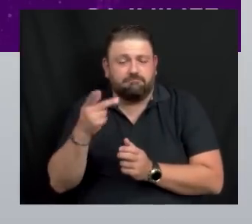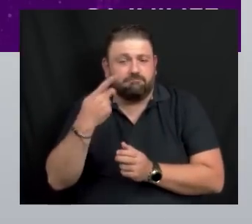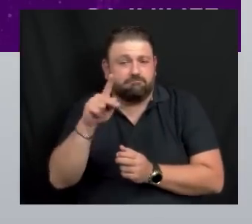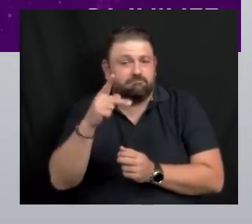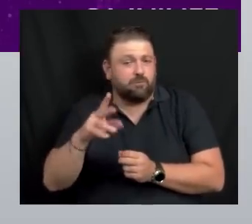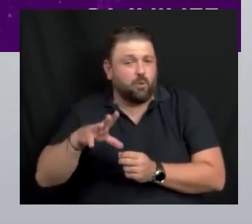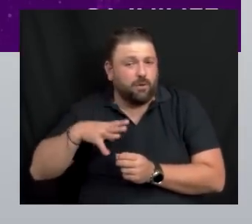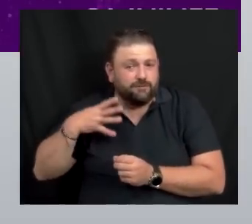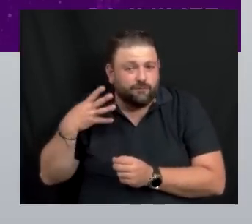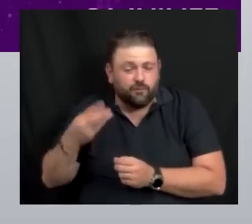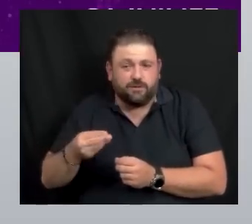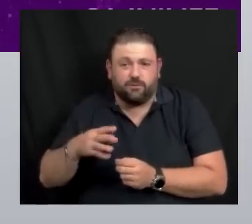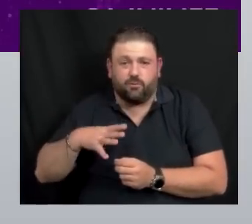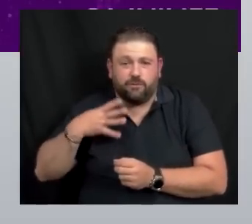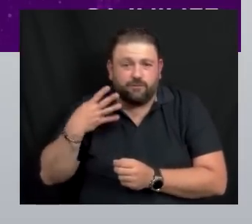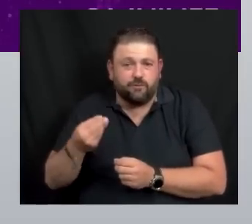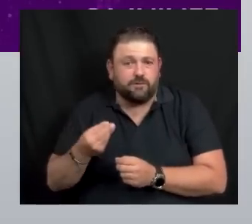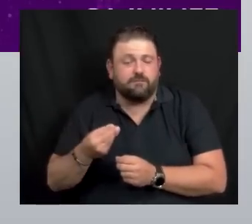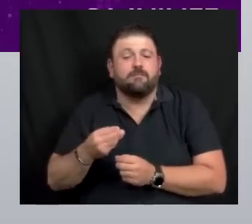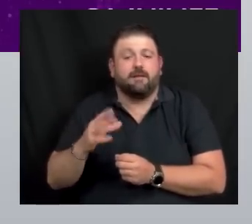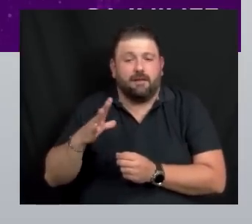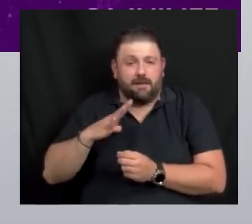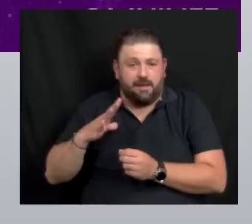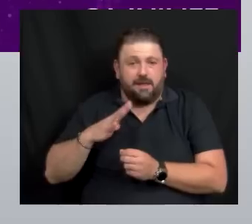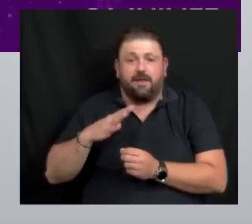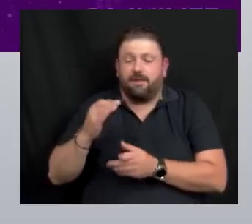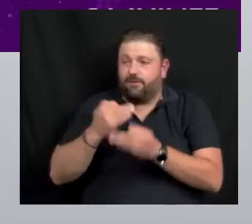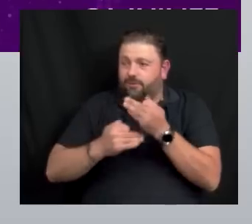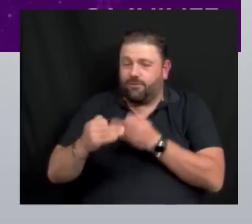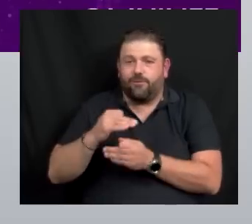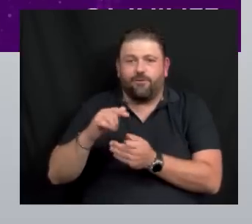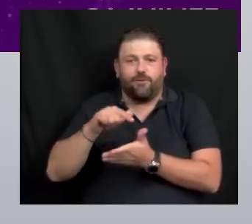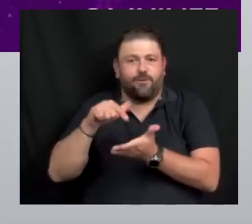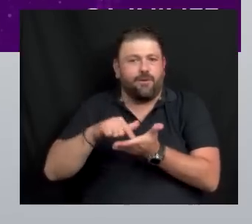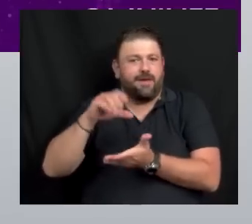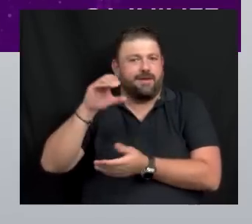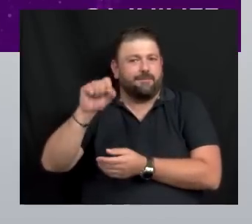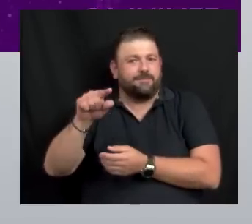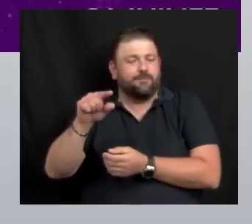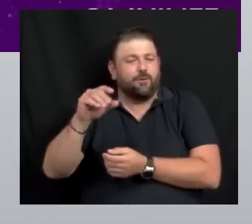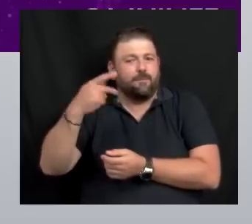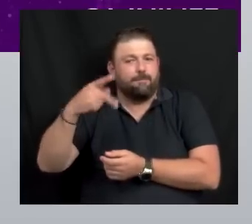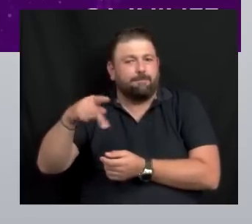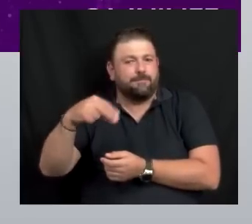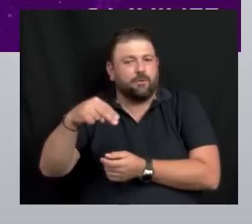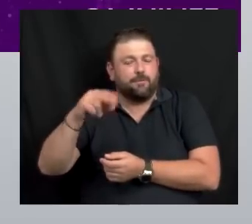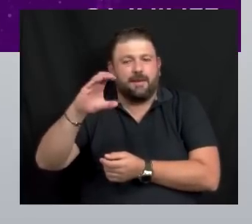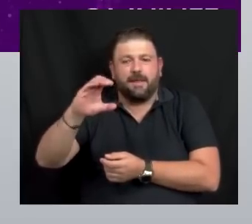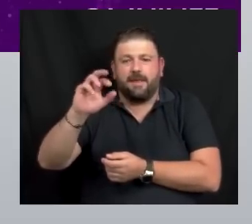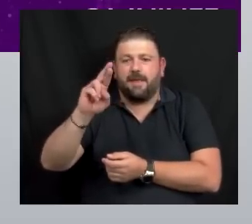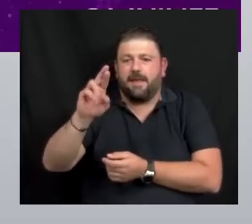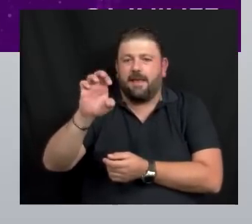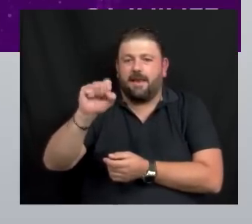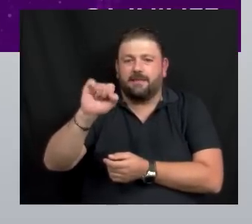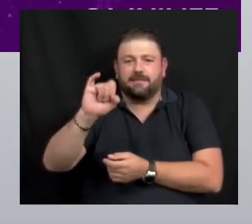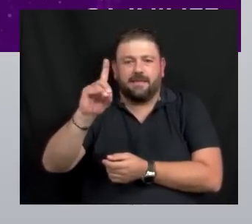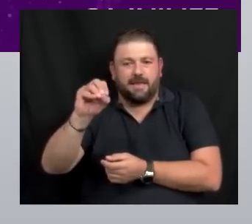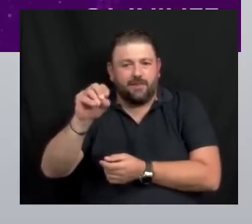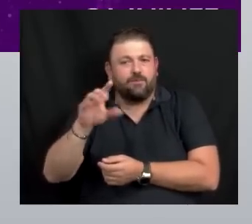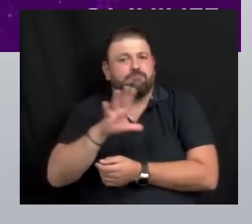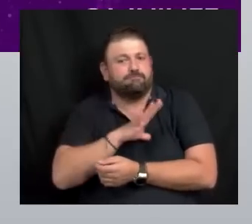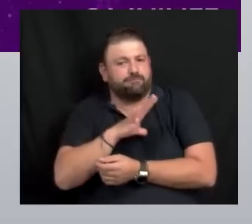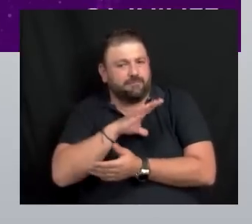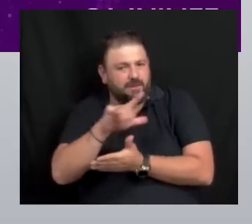de tener creciendo, ¿sí?, también están las fechas de creciendo, ya están los lugares, las sedes,